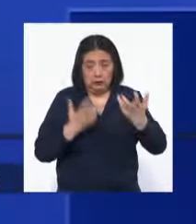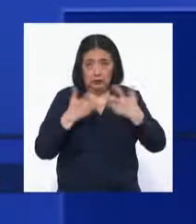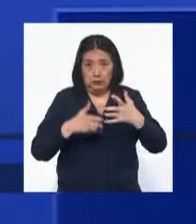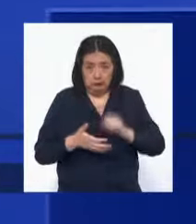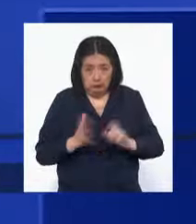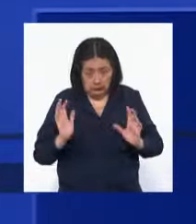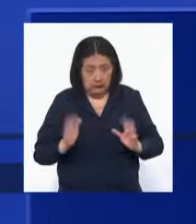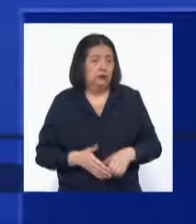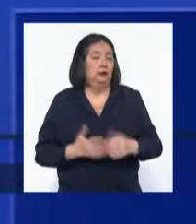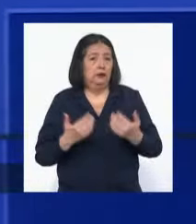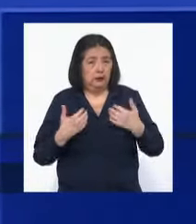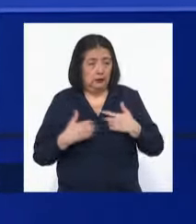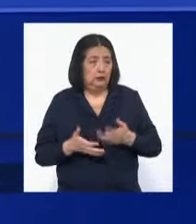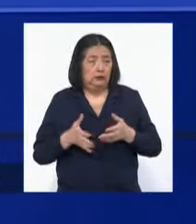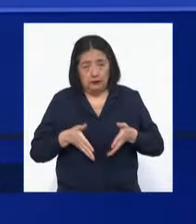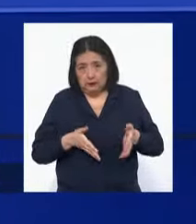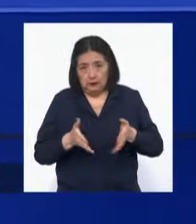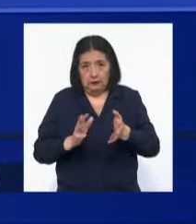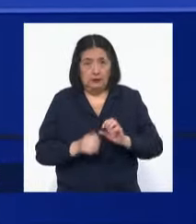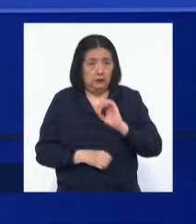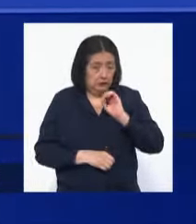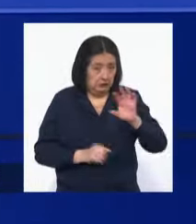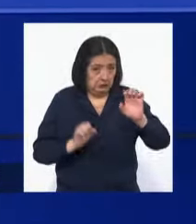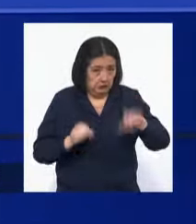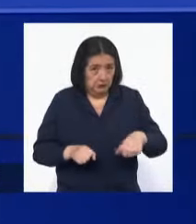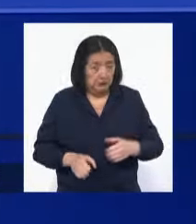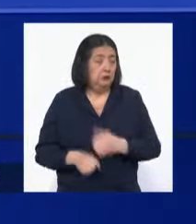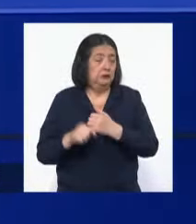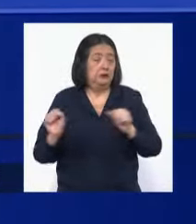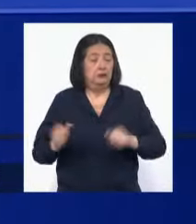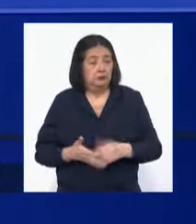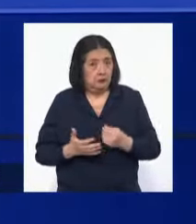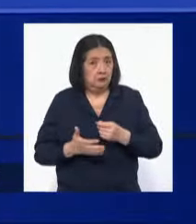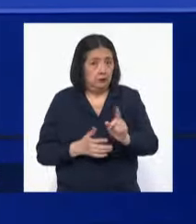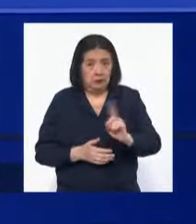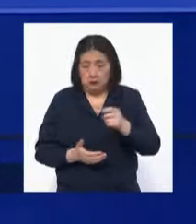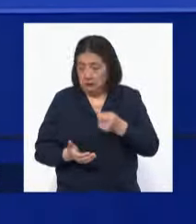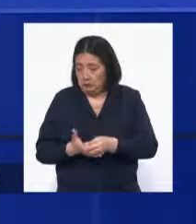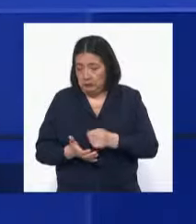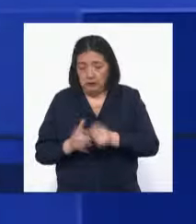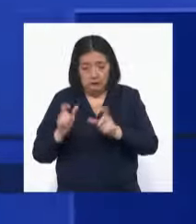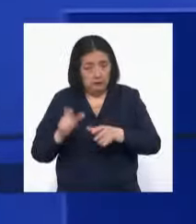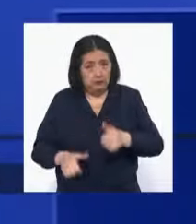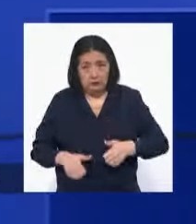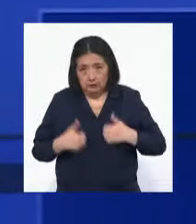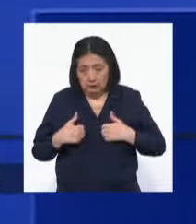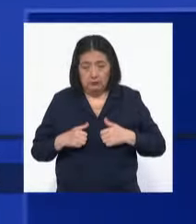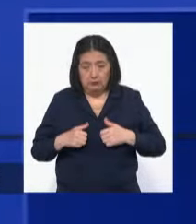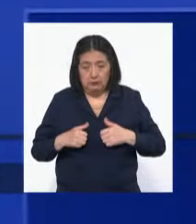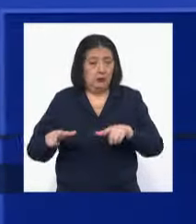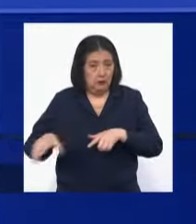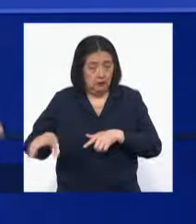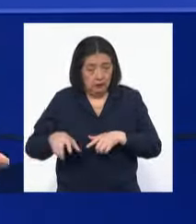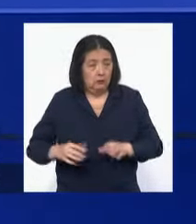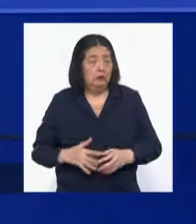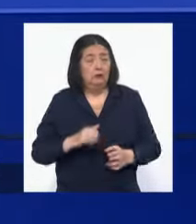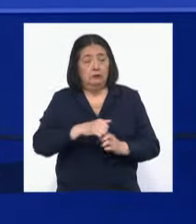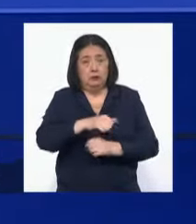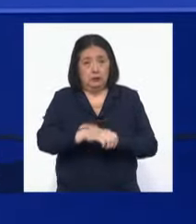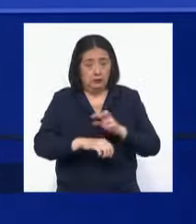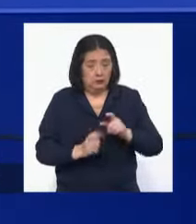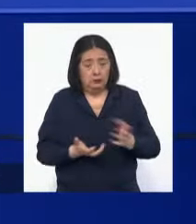empresa concesionaria y afirmó que de recuperar el peaje no se cobrará a los vecinos de ese distrito, que son, como hemos